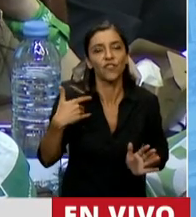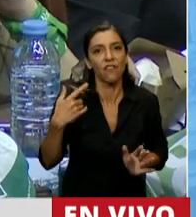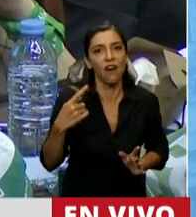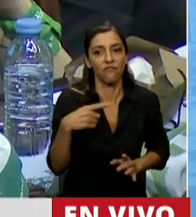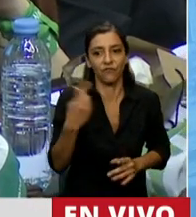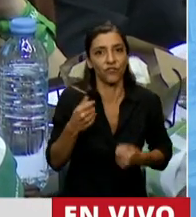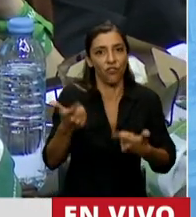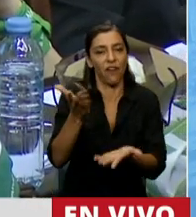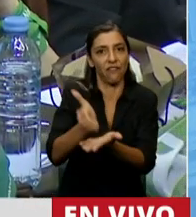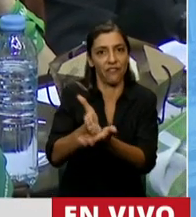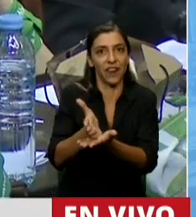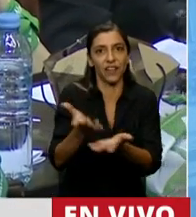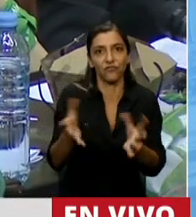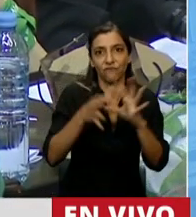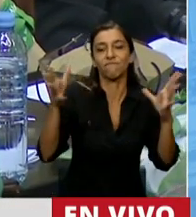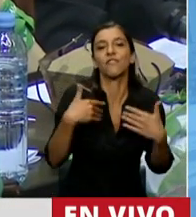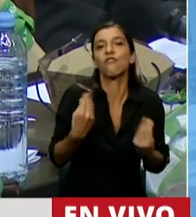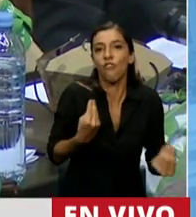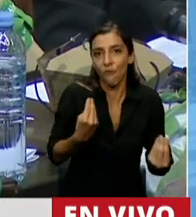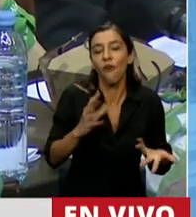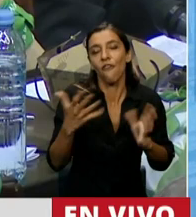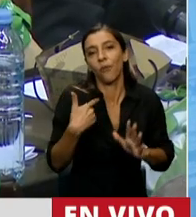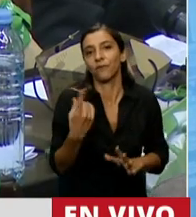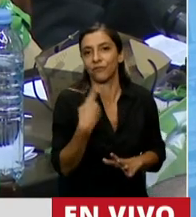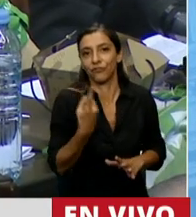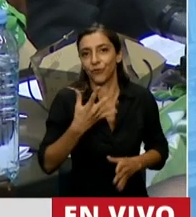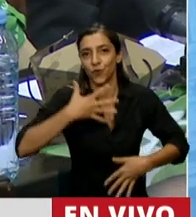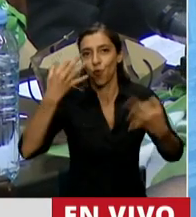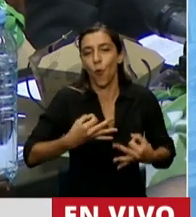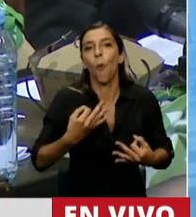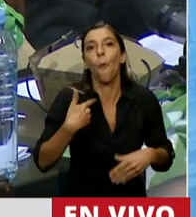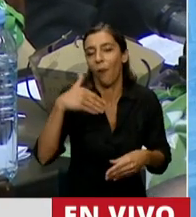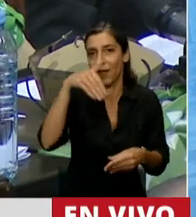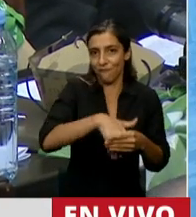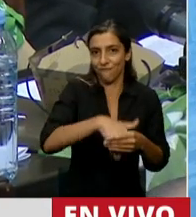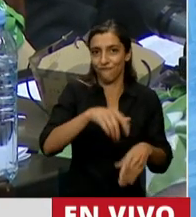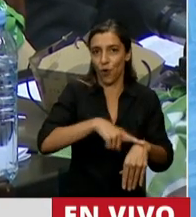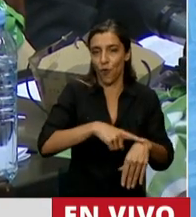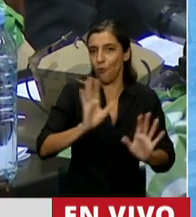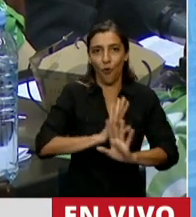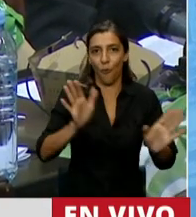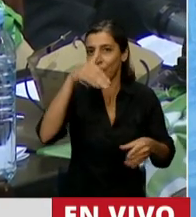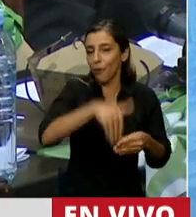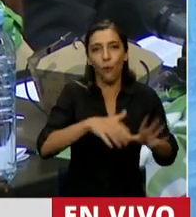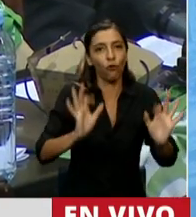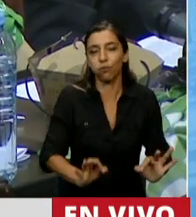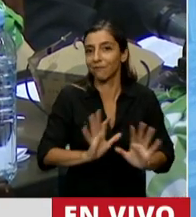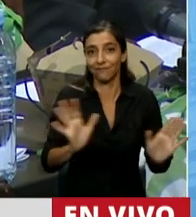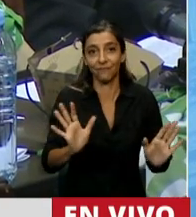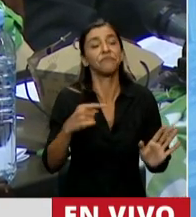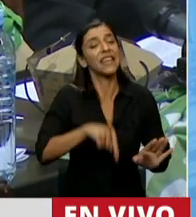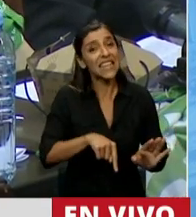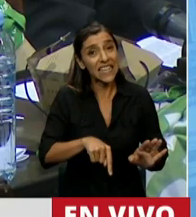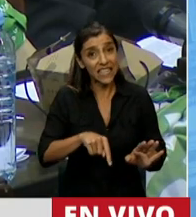de Derecho, que es el cumplimiento del contrato electoral. Y la diferencia es sustancial. Este proyecto lo presenta el